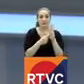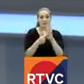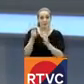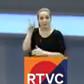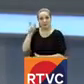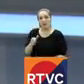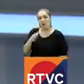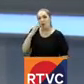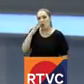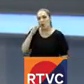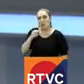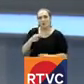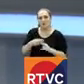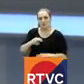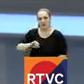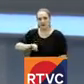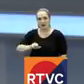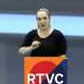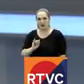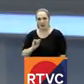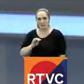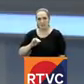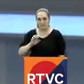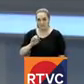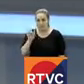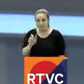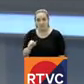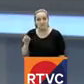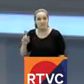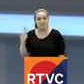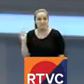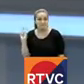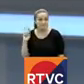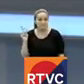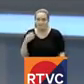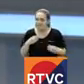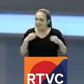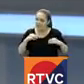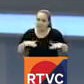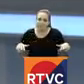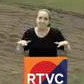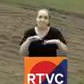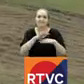Jaime, quien lleva, como dicen ellos, toda la vida viviendo por y para el café.